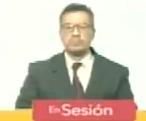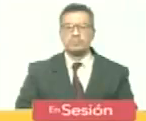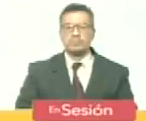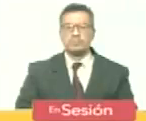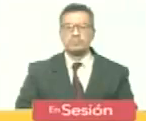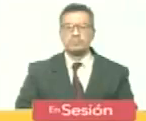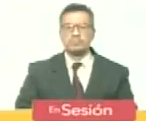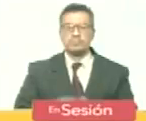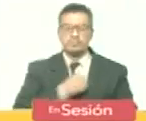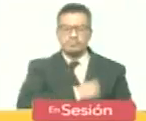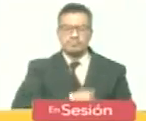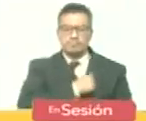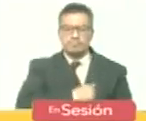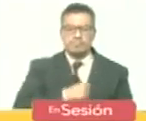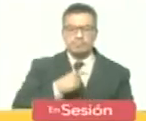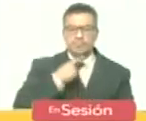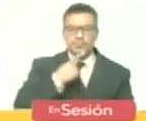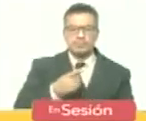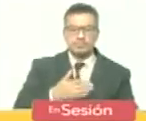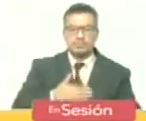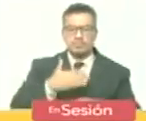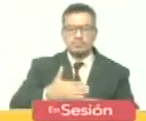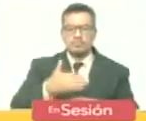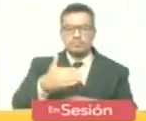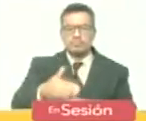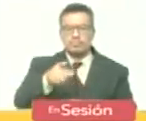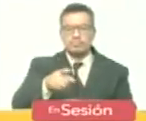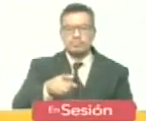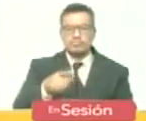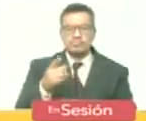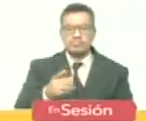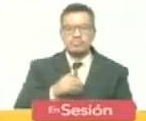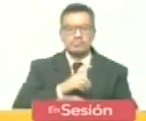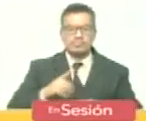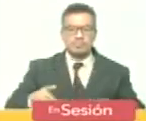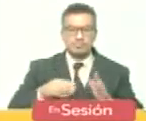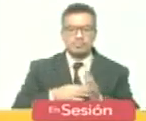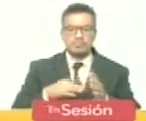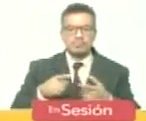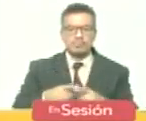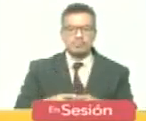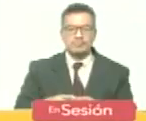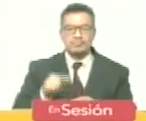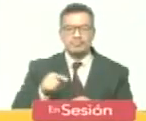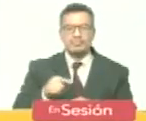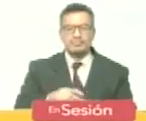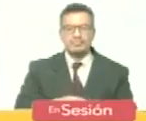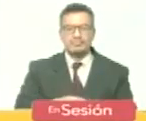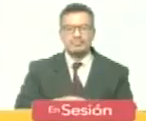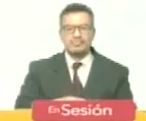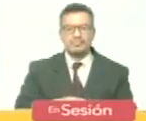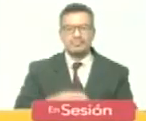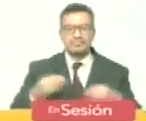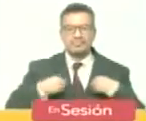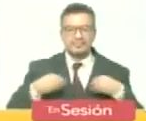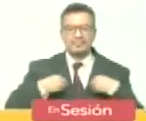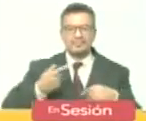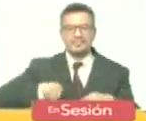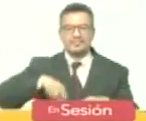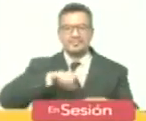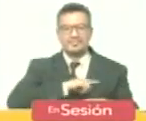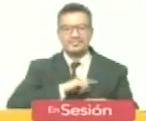Y que lamentablemente pues dio paso a esa dictadura oprobiosa de que vivimos los venezolanos